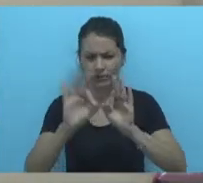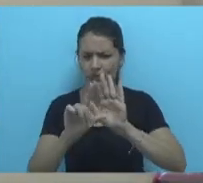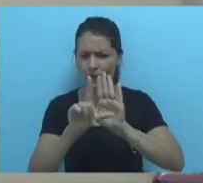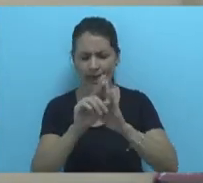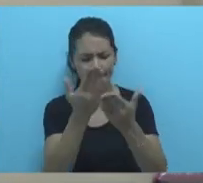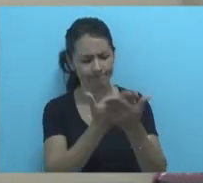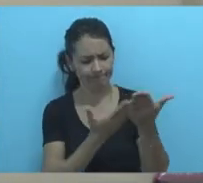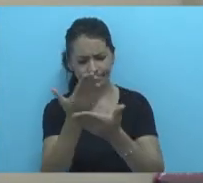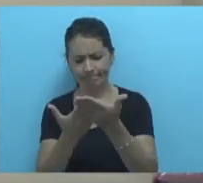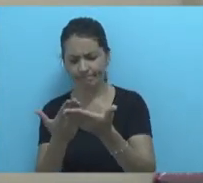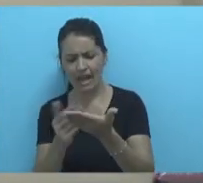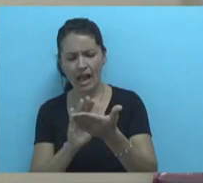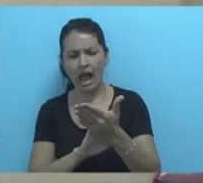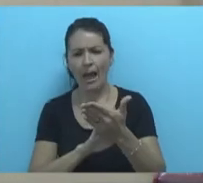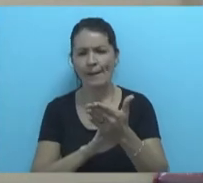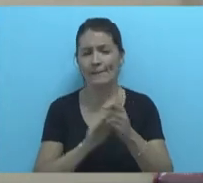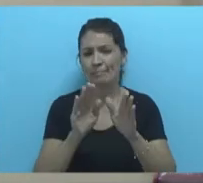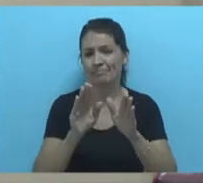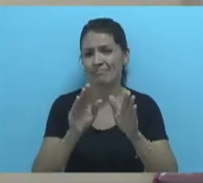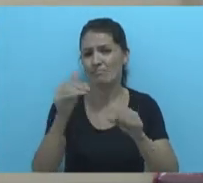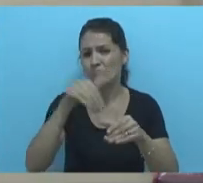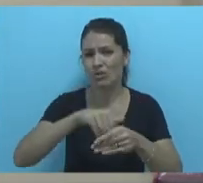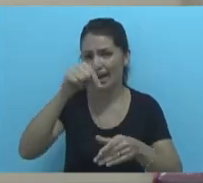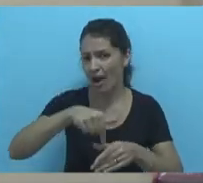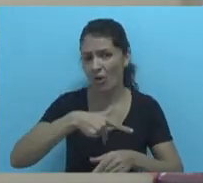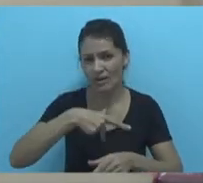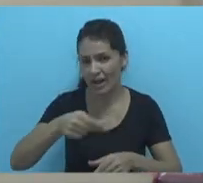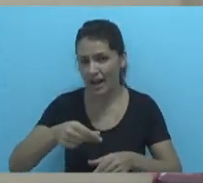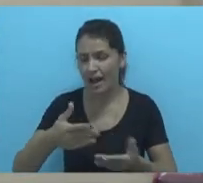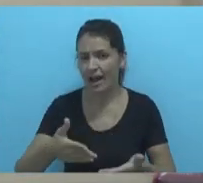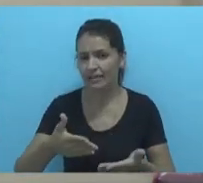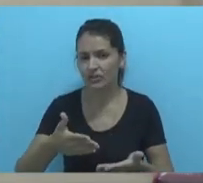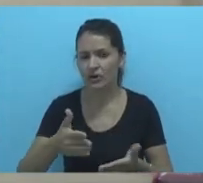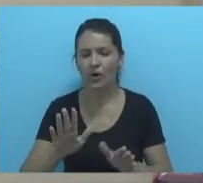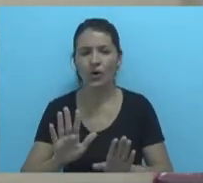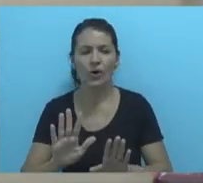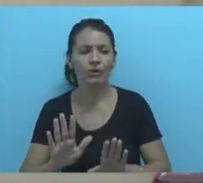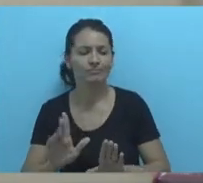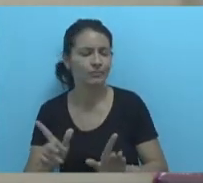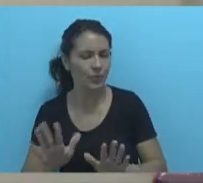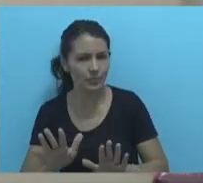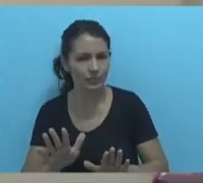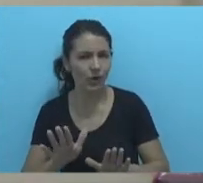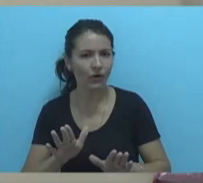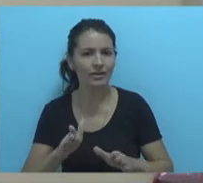viene, para la implementación de este primer paso que estamos dando, que tiene que ver con la adhesión a esta ley